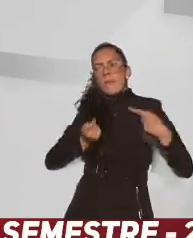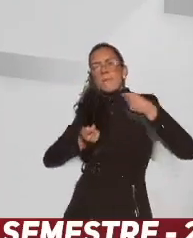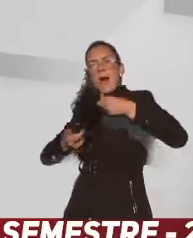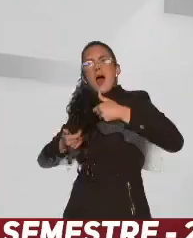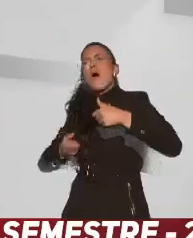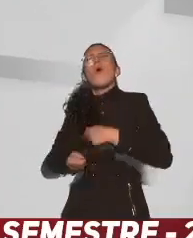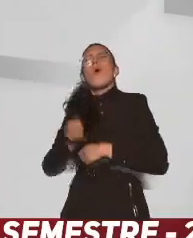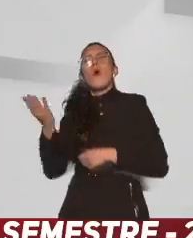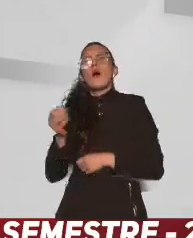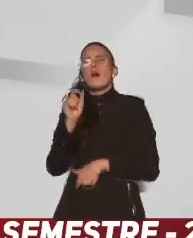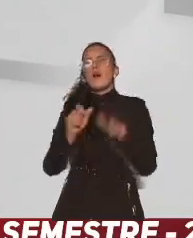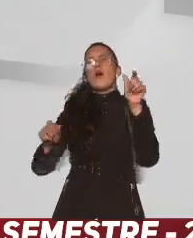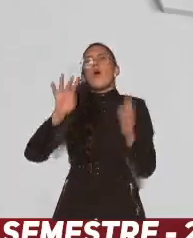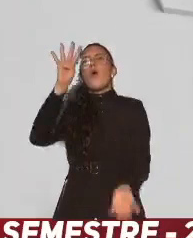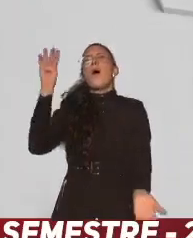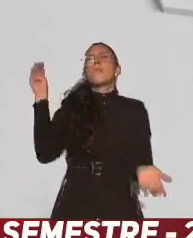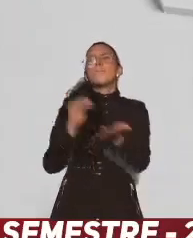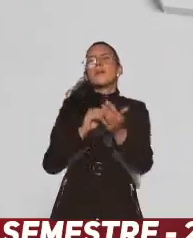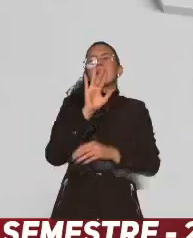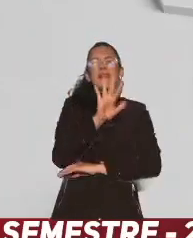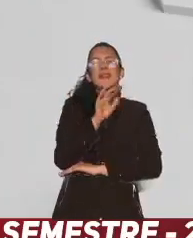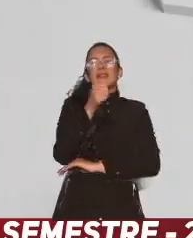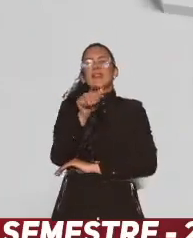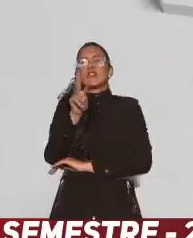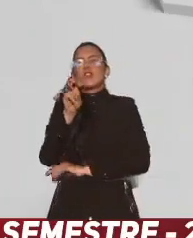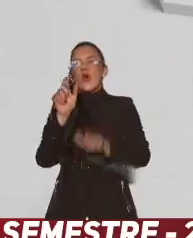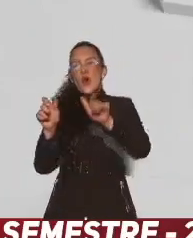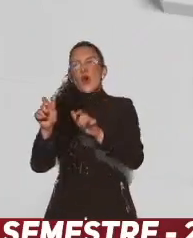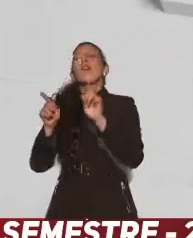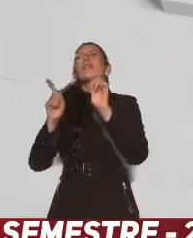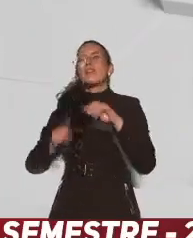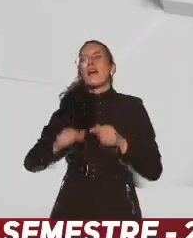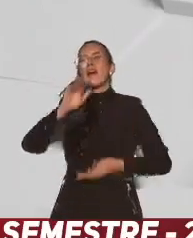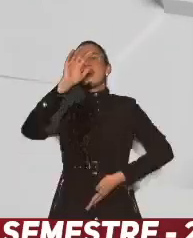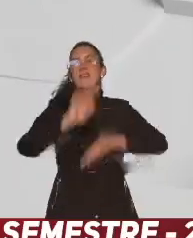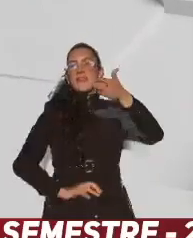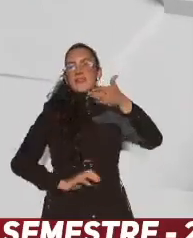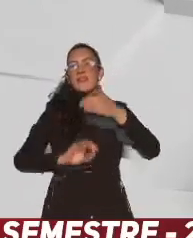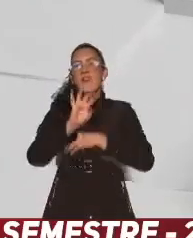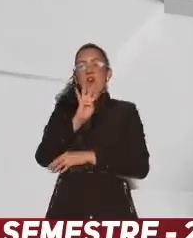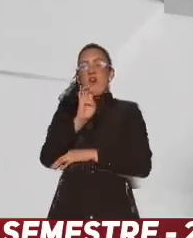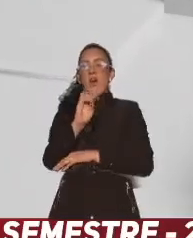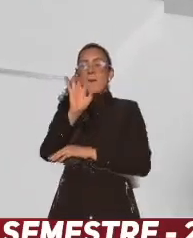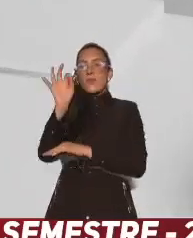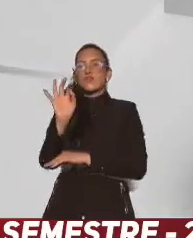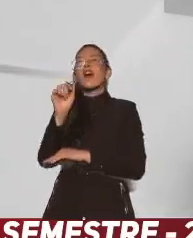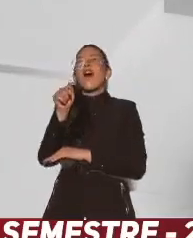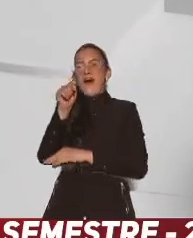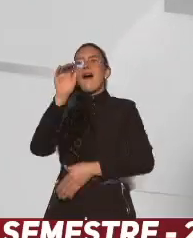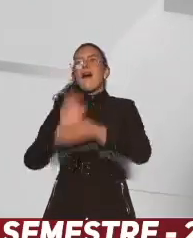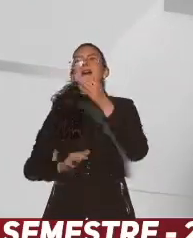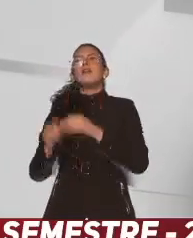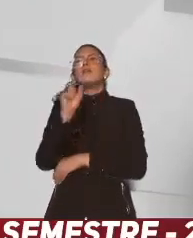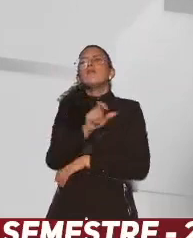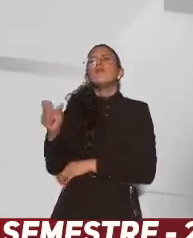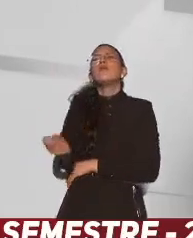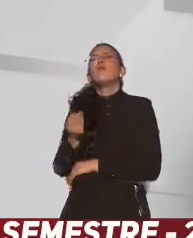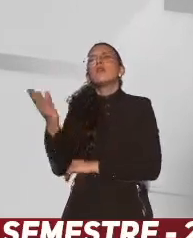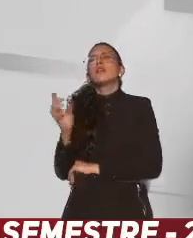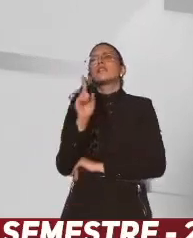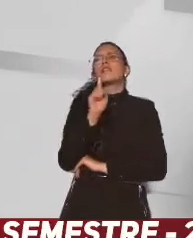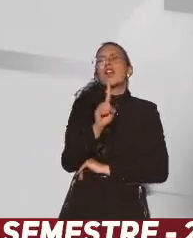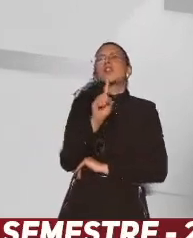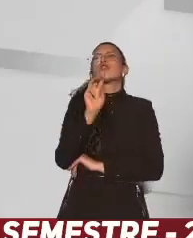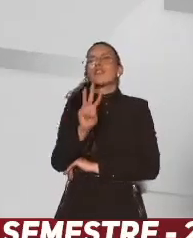ciudadanos. Asimismo, el descuento del 90% sobre multas aplicó a 139 ciudadanos y el descuento